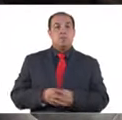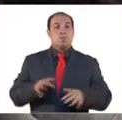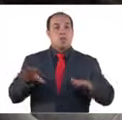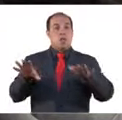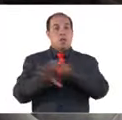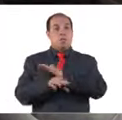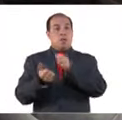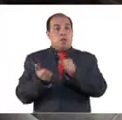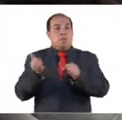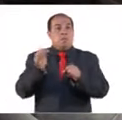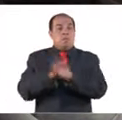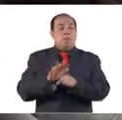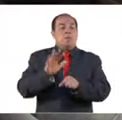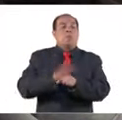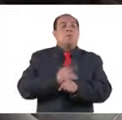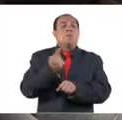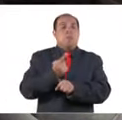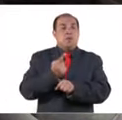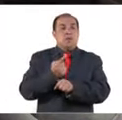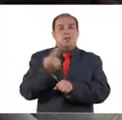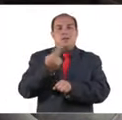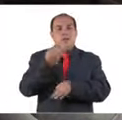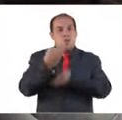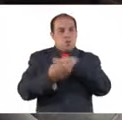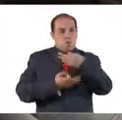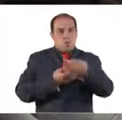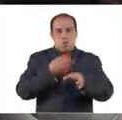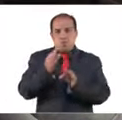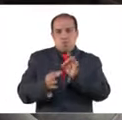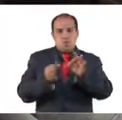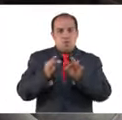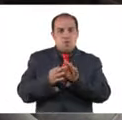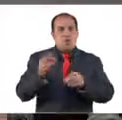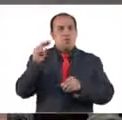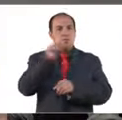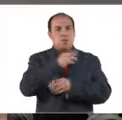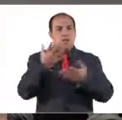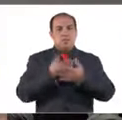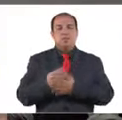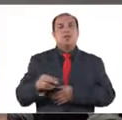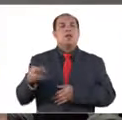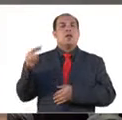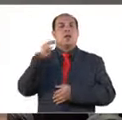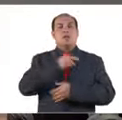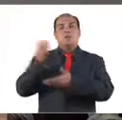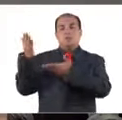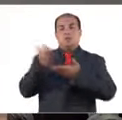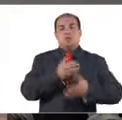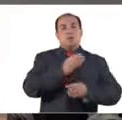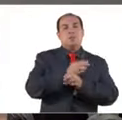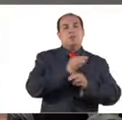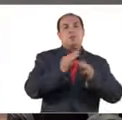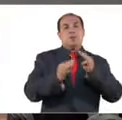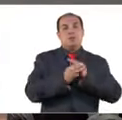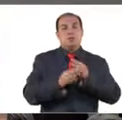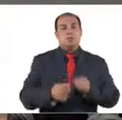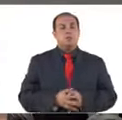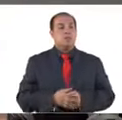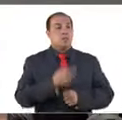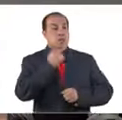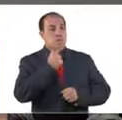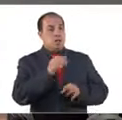todo se haga de manera eficiente, pronta y que lleguen las cosas a su lugar a tiempo. ¿Mejoran entonces las condiciones